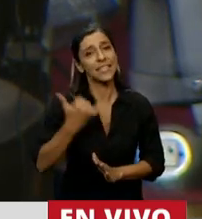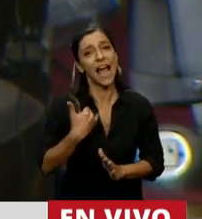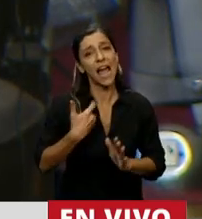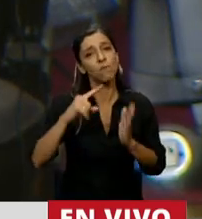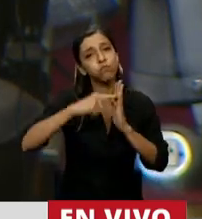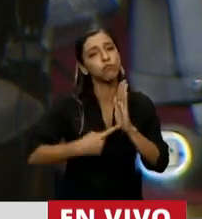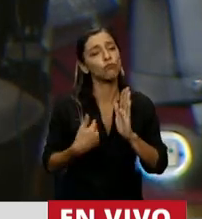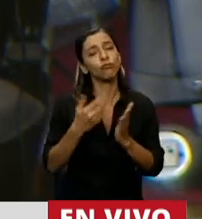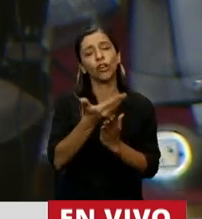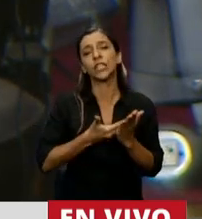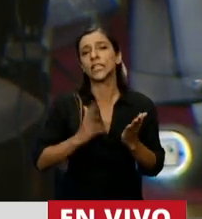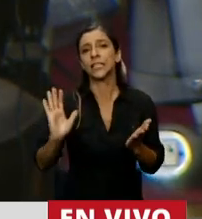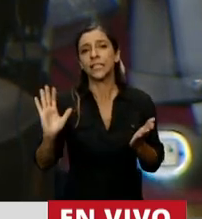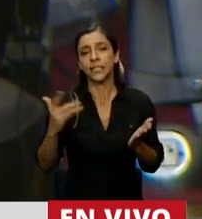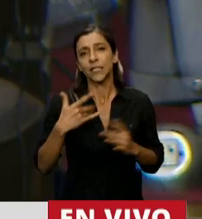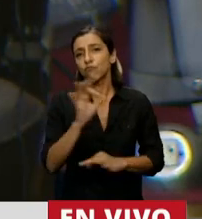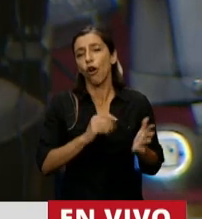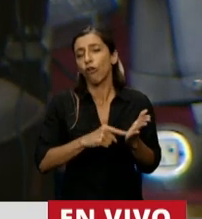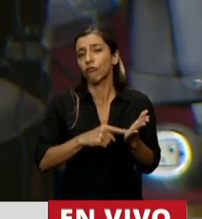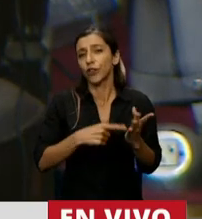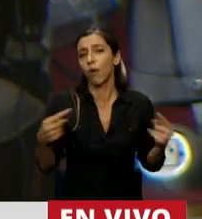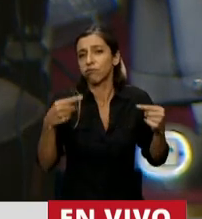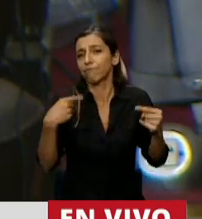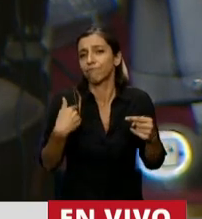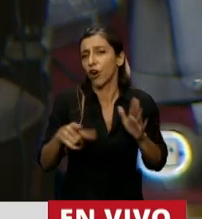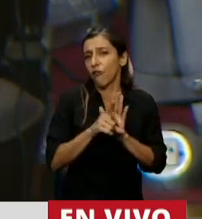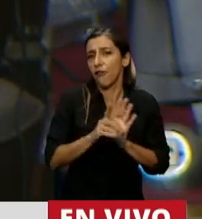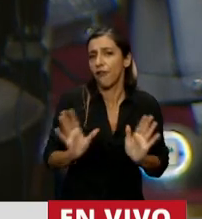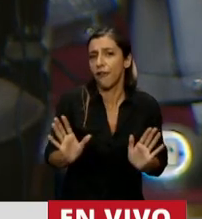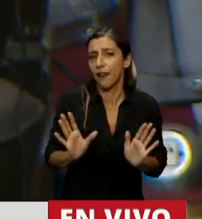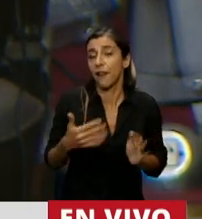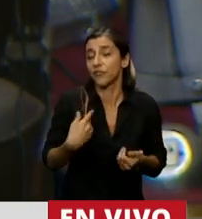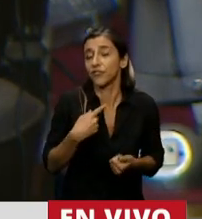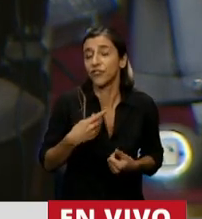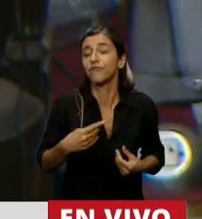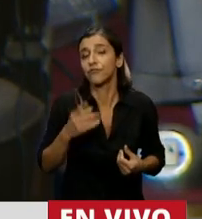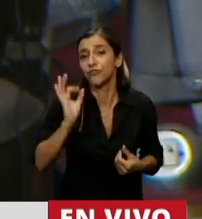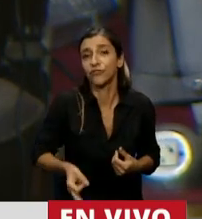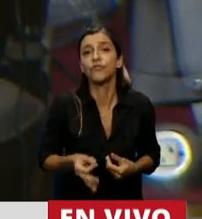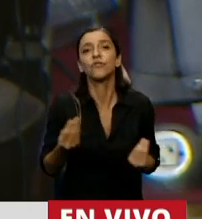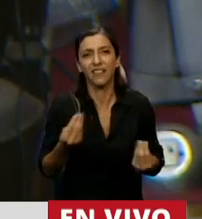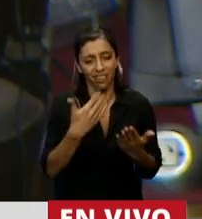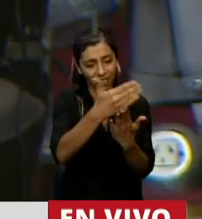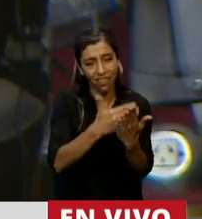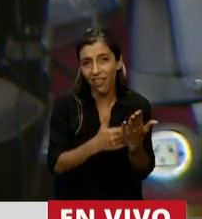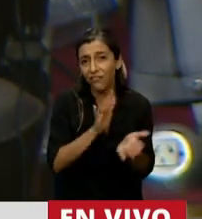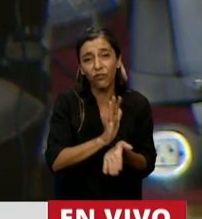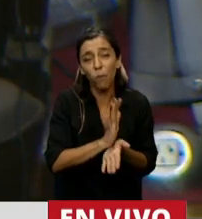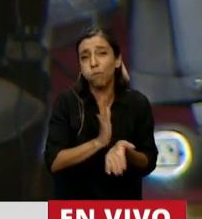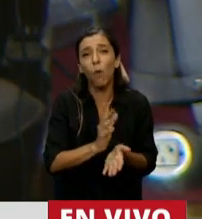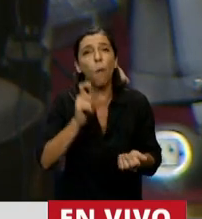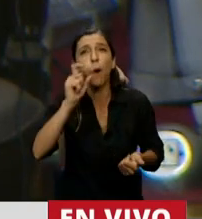tratando. Reparos desde lo jurídico. Considero violatorio de todo el orden